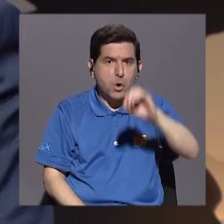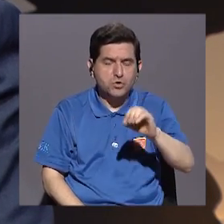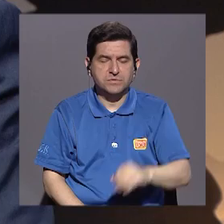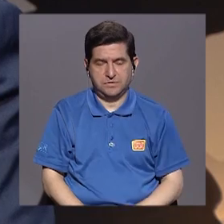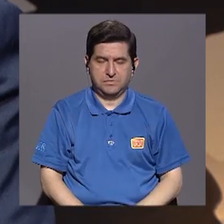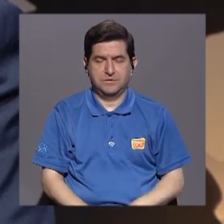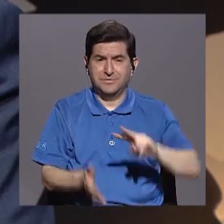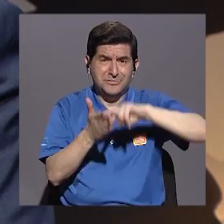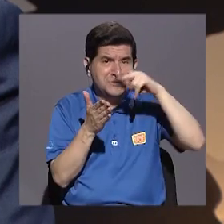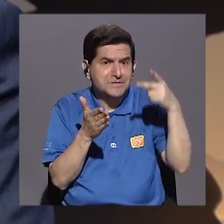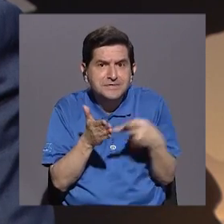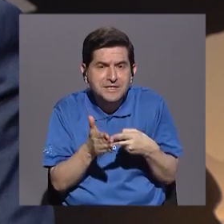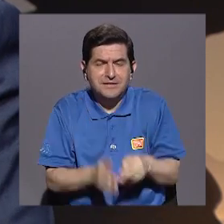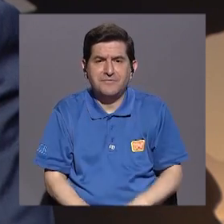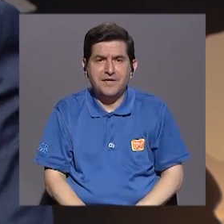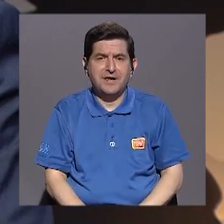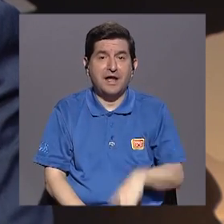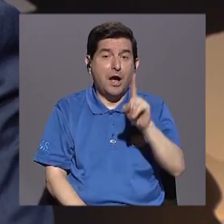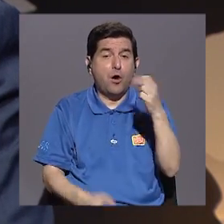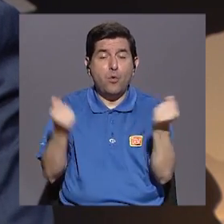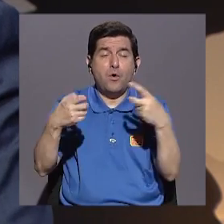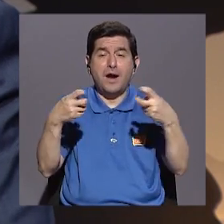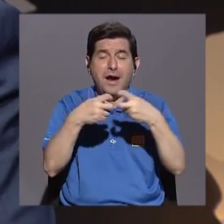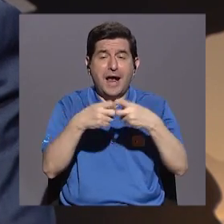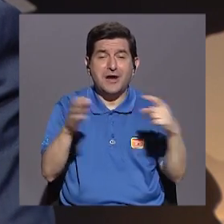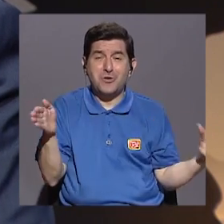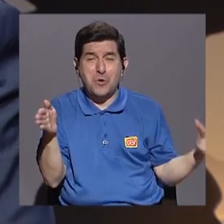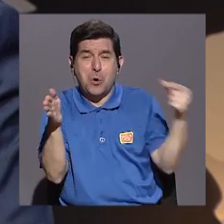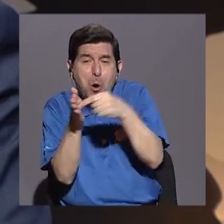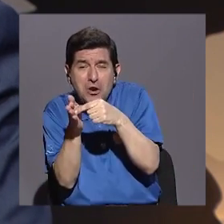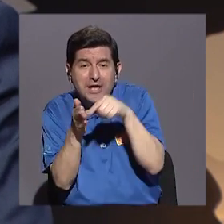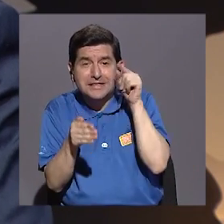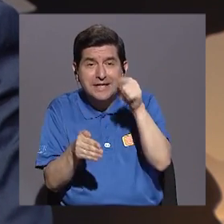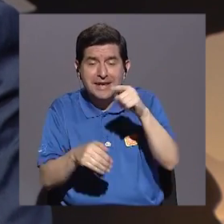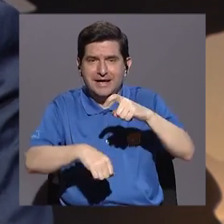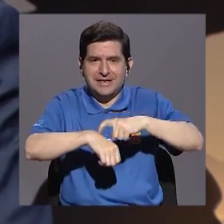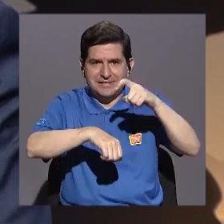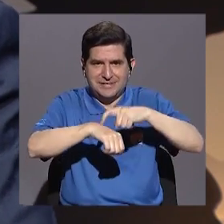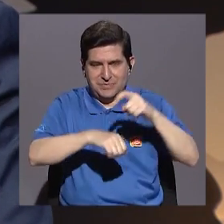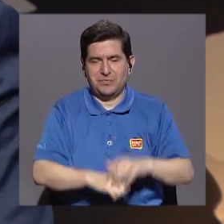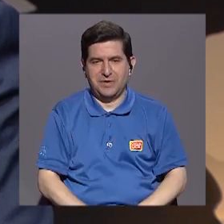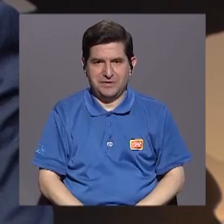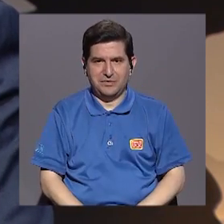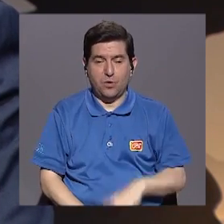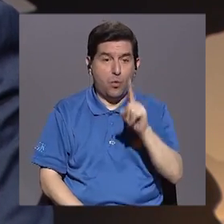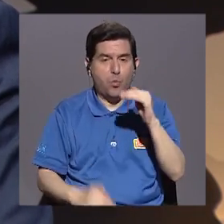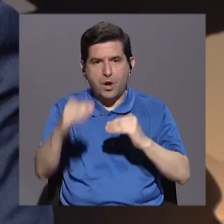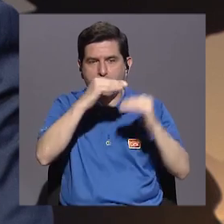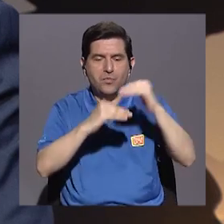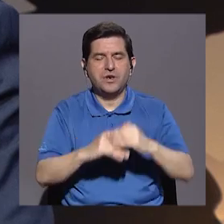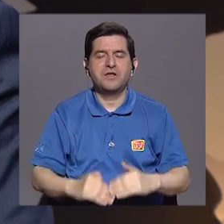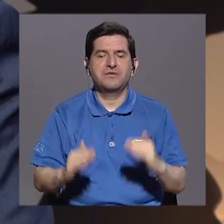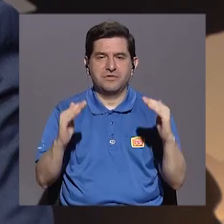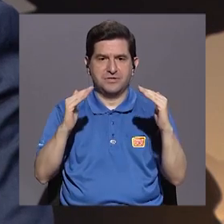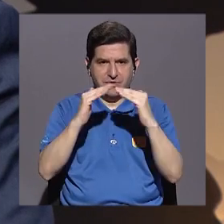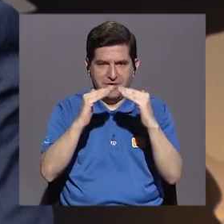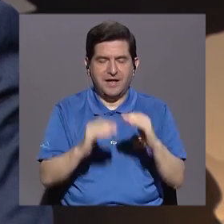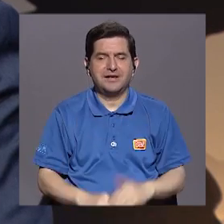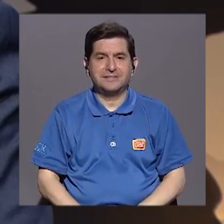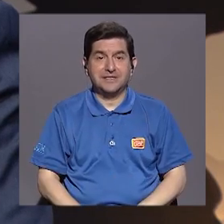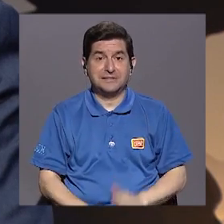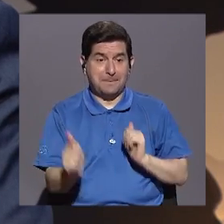lo que quiere decir que con tan solo un vehículo eléctrico que se conecte en ese residencial en ese condominio podría estar excediendo la capacidad